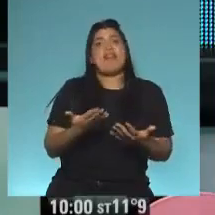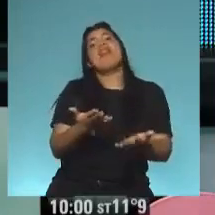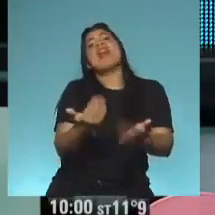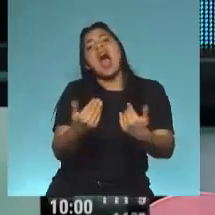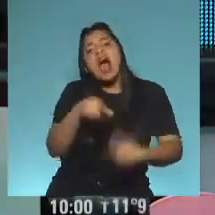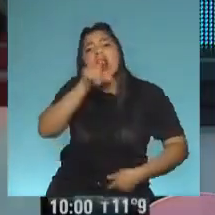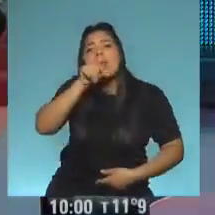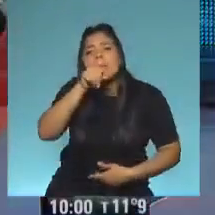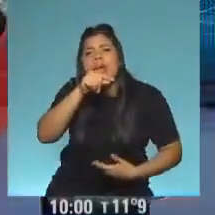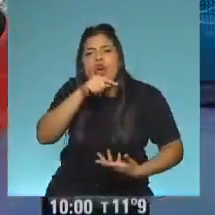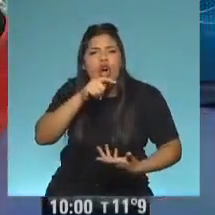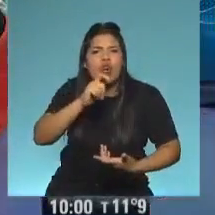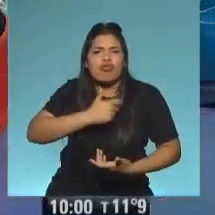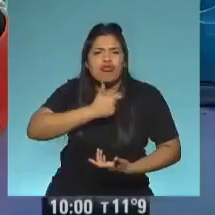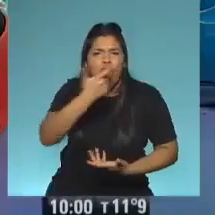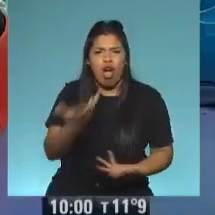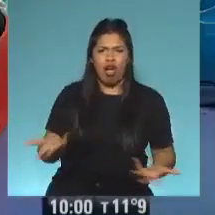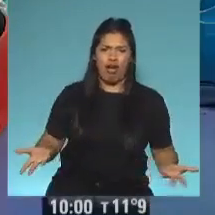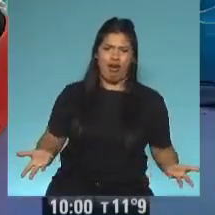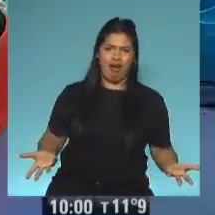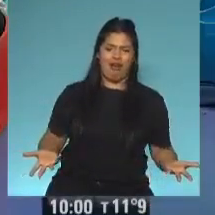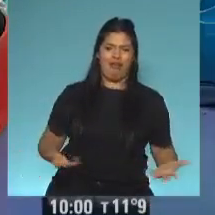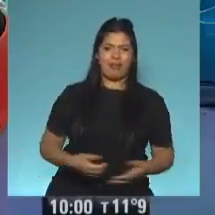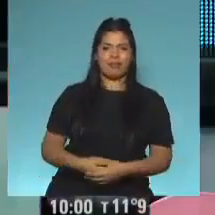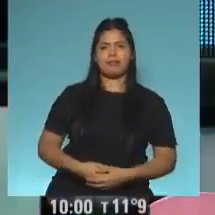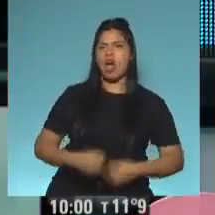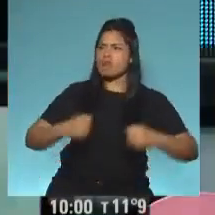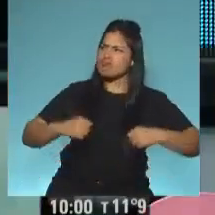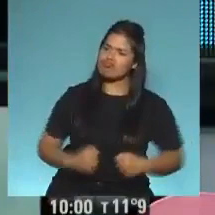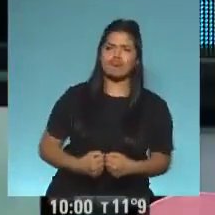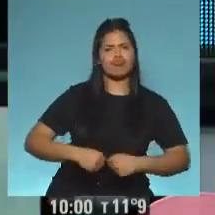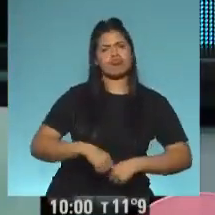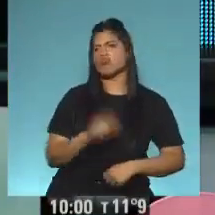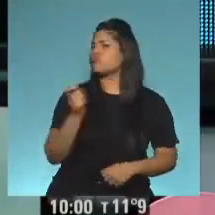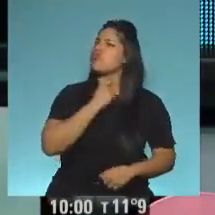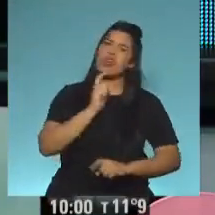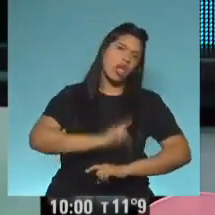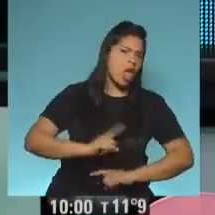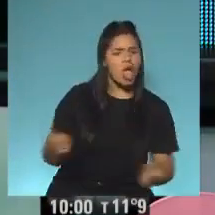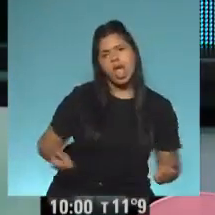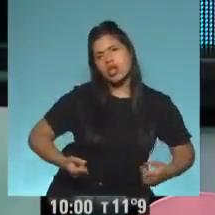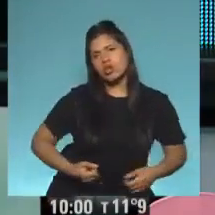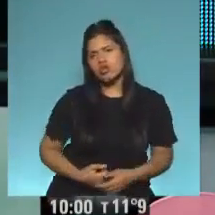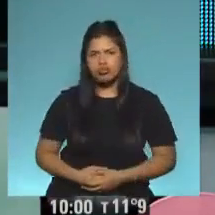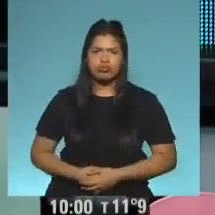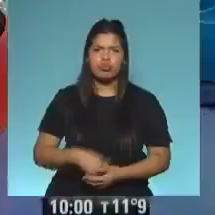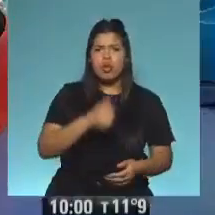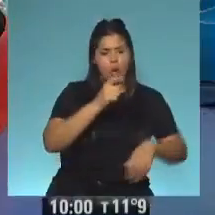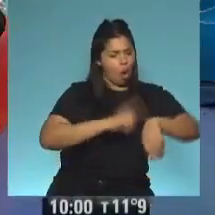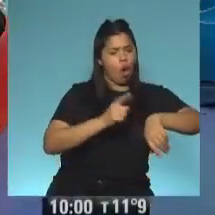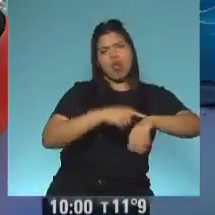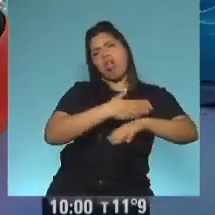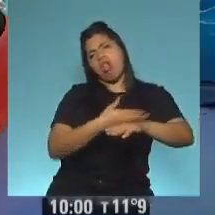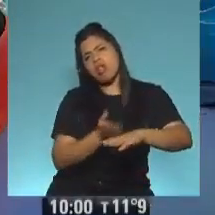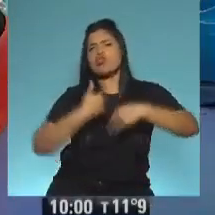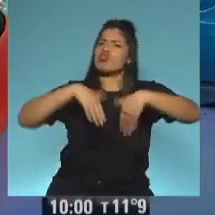morado!, dijeron los dos. Pero Pino no quería salir del agua. No le importaba la hora, ni